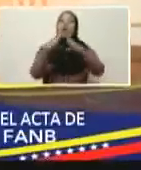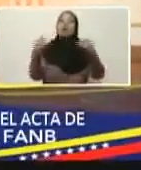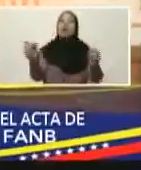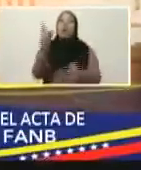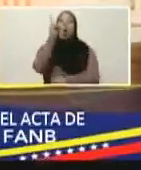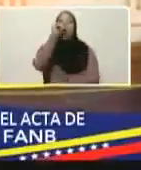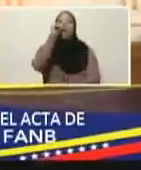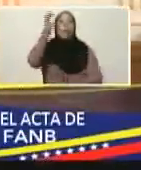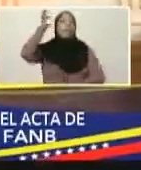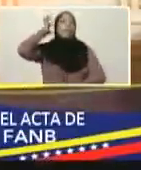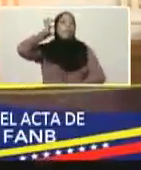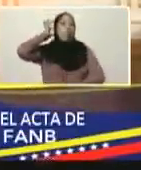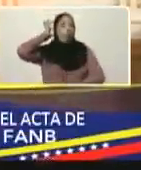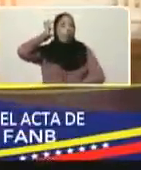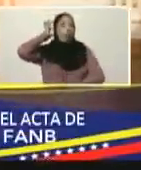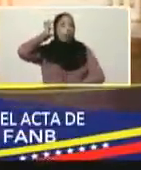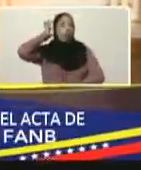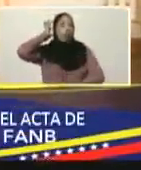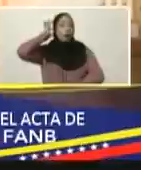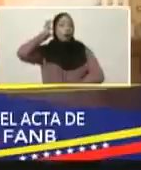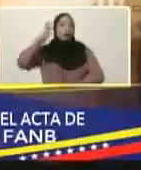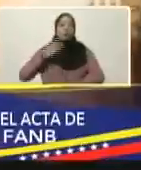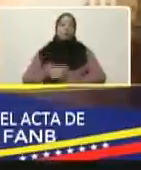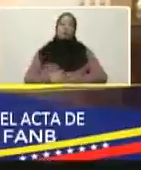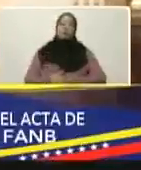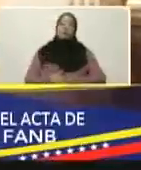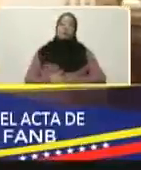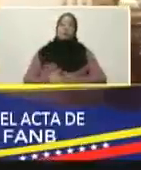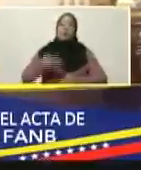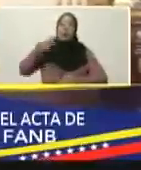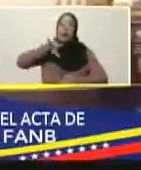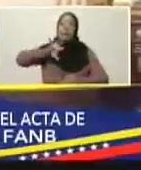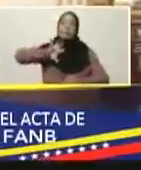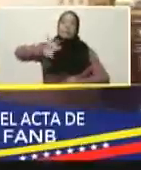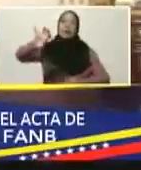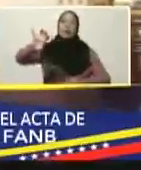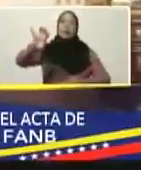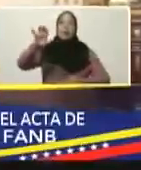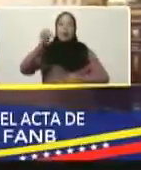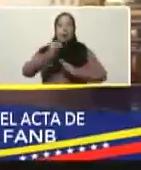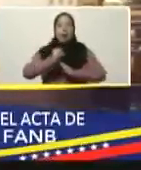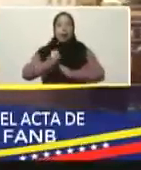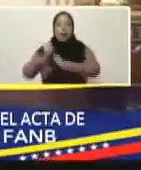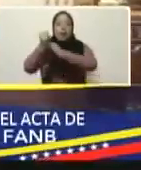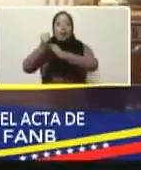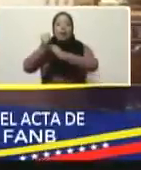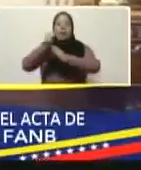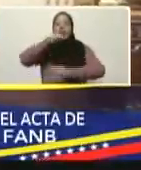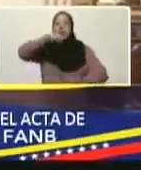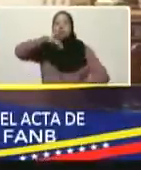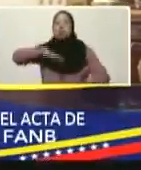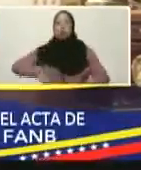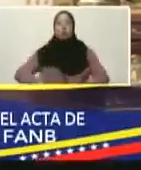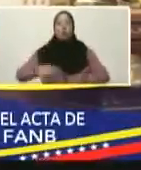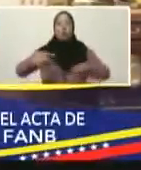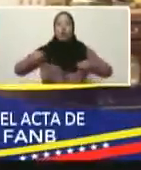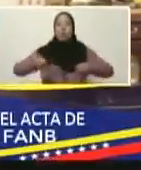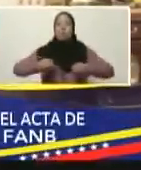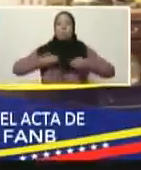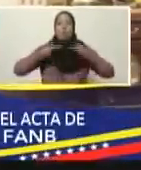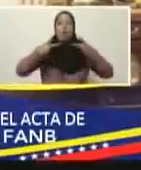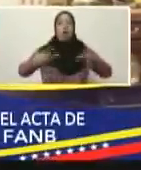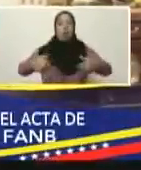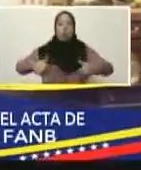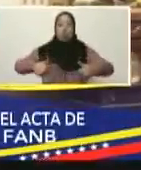venezolanas, los patriotas de todos los tiempos, que con sacrificio y valor